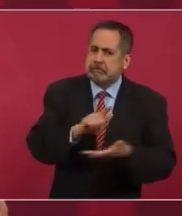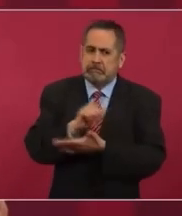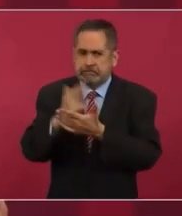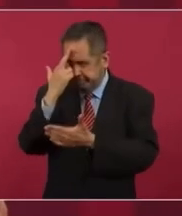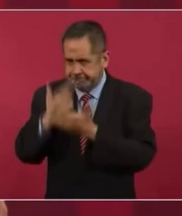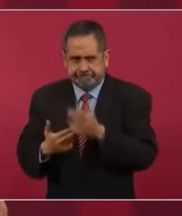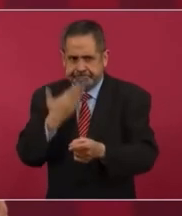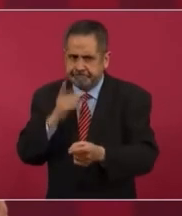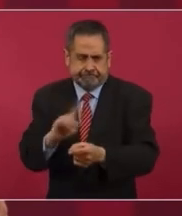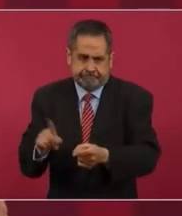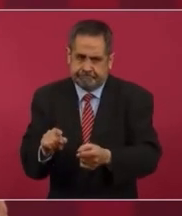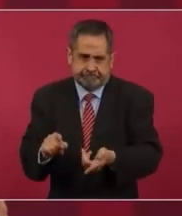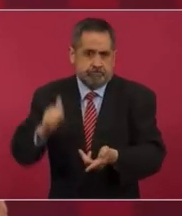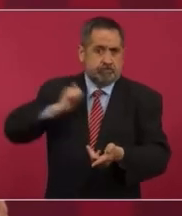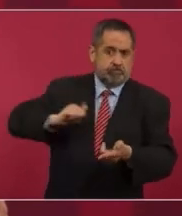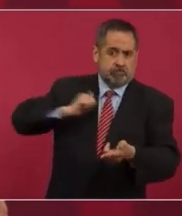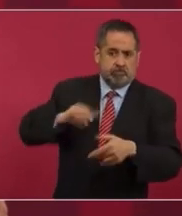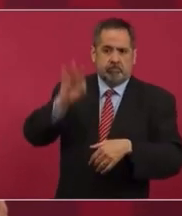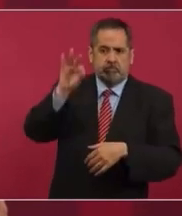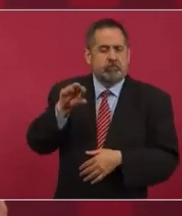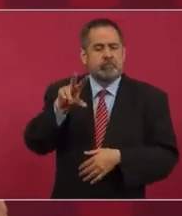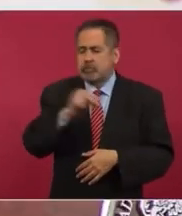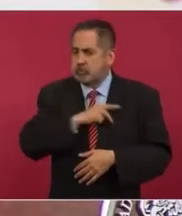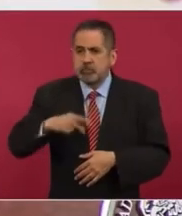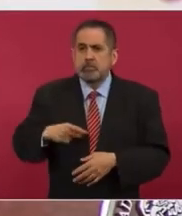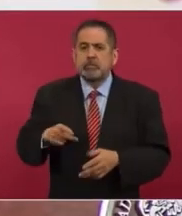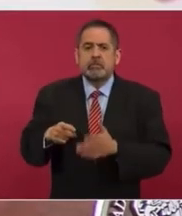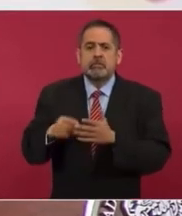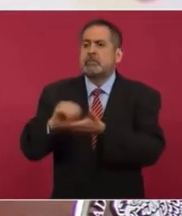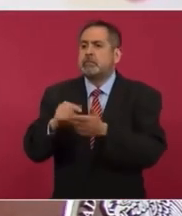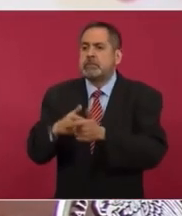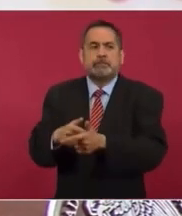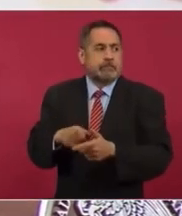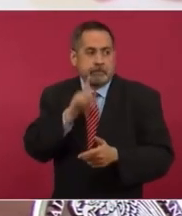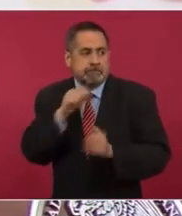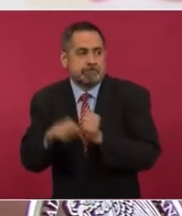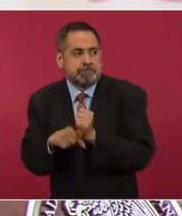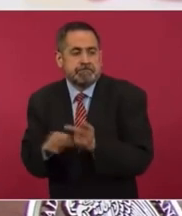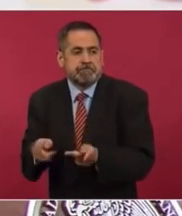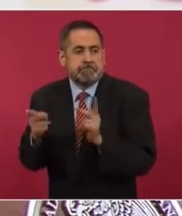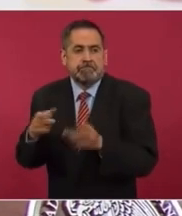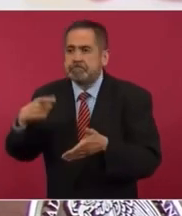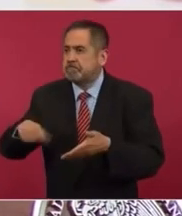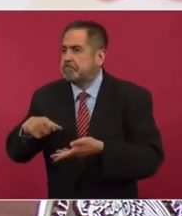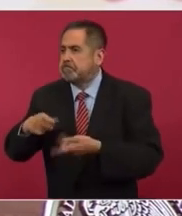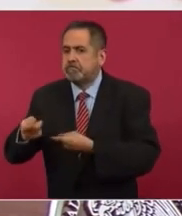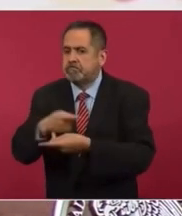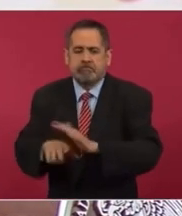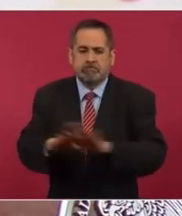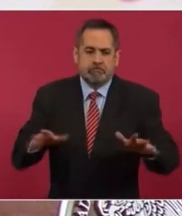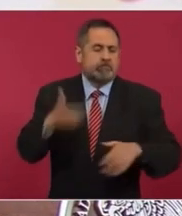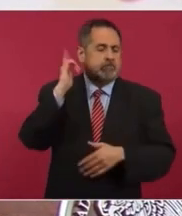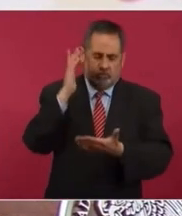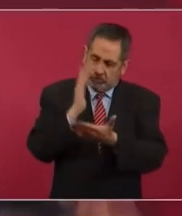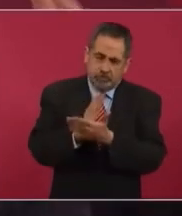de piezas arqueológicas no debe seguirse dando en el mundo. Ojalá y se